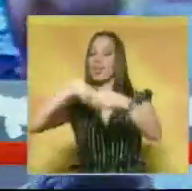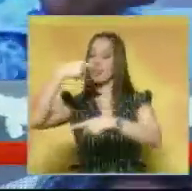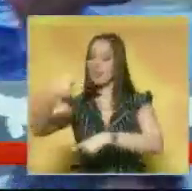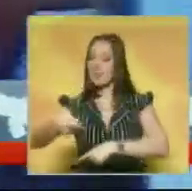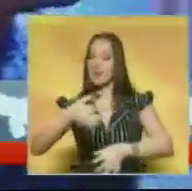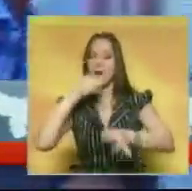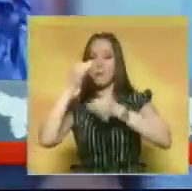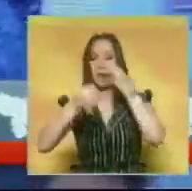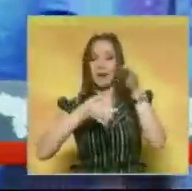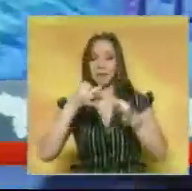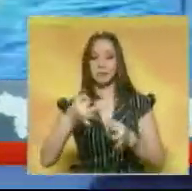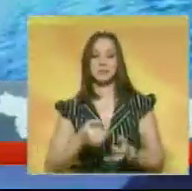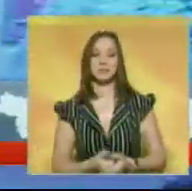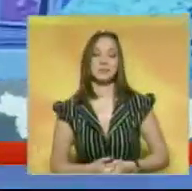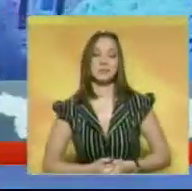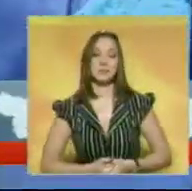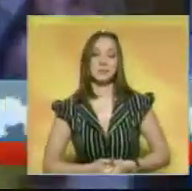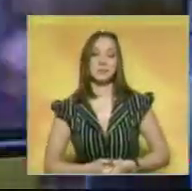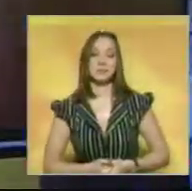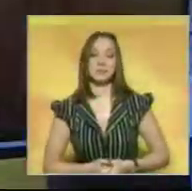en Estrenos y Estrellas.